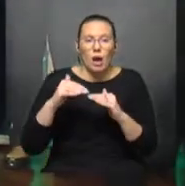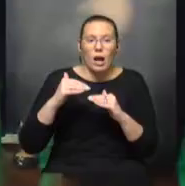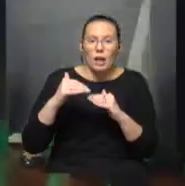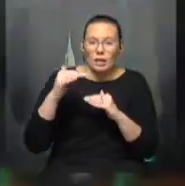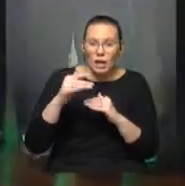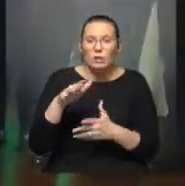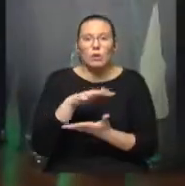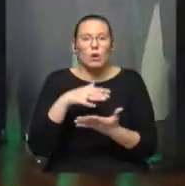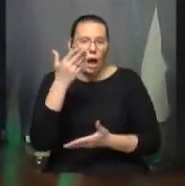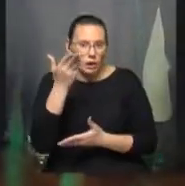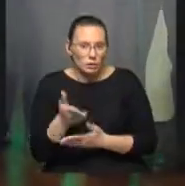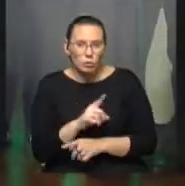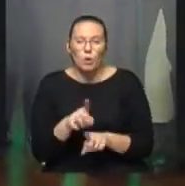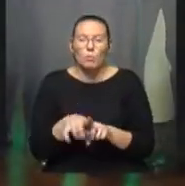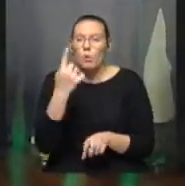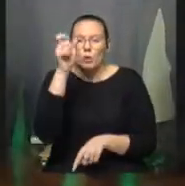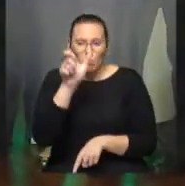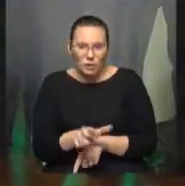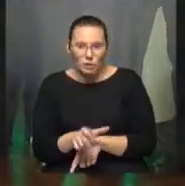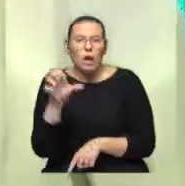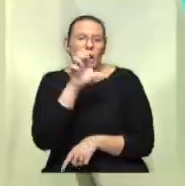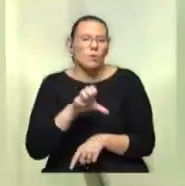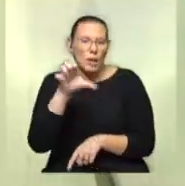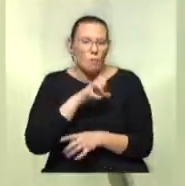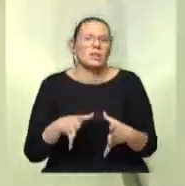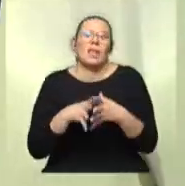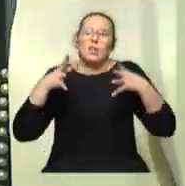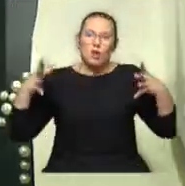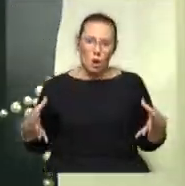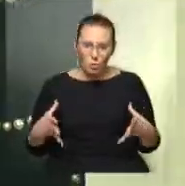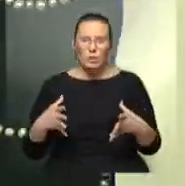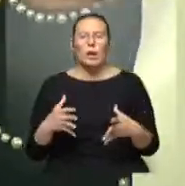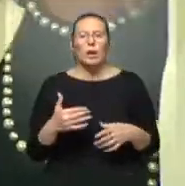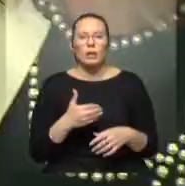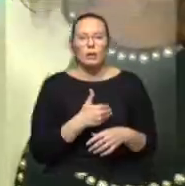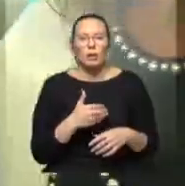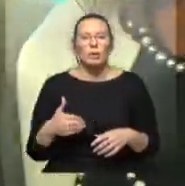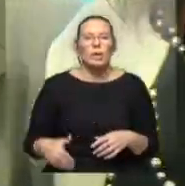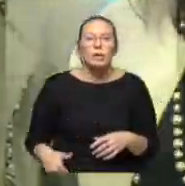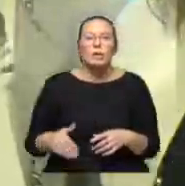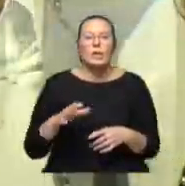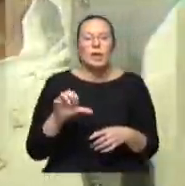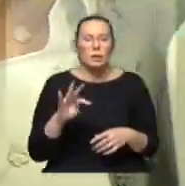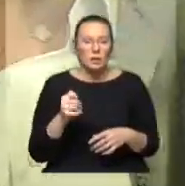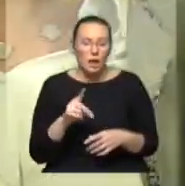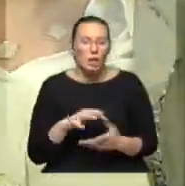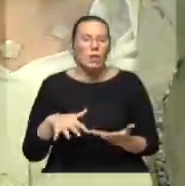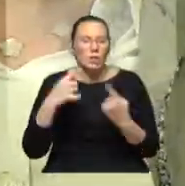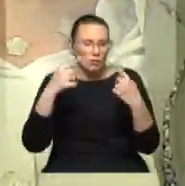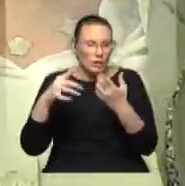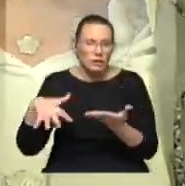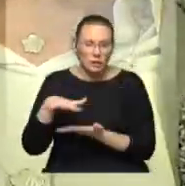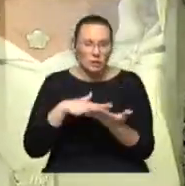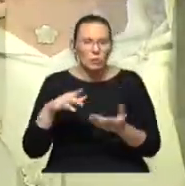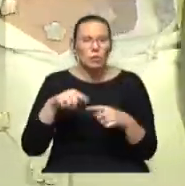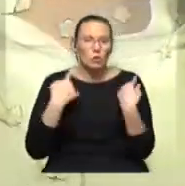nuestras conductas tienen. No es lo mismo una persona que una empresa multinacional, que un estado del sur global. Es decir, hay distintos escenarios, pero todos podemos